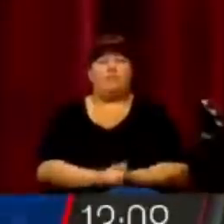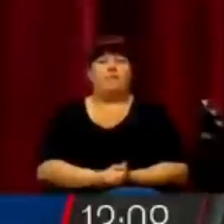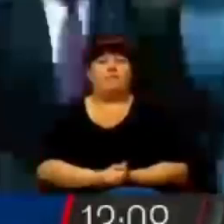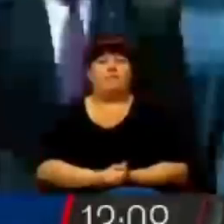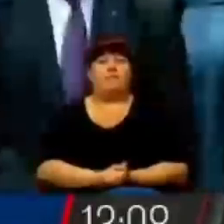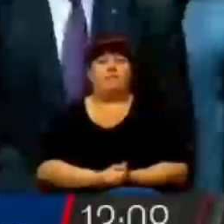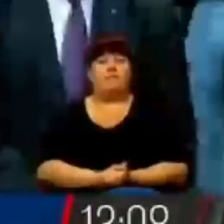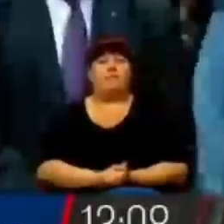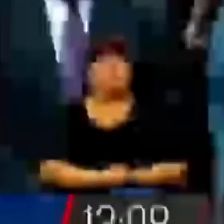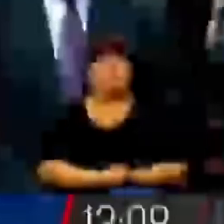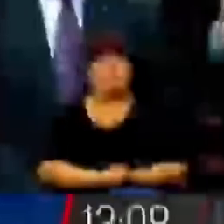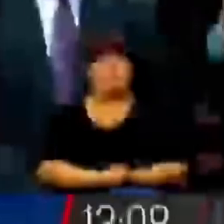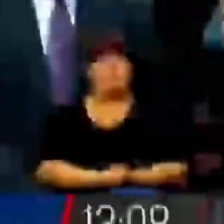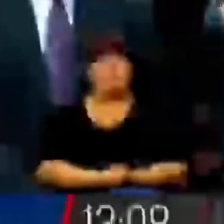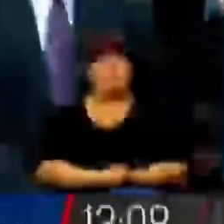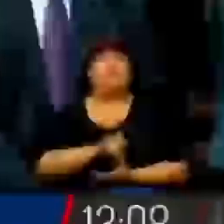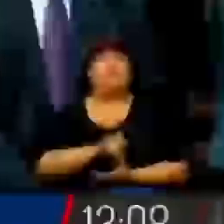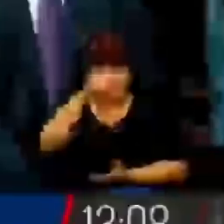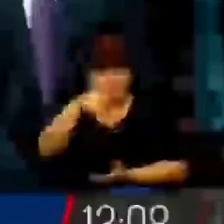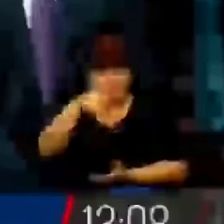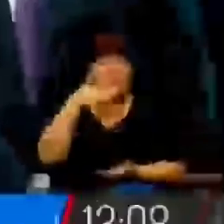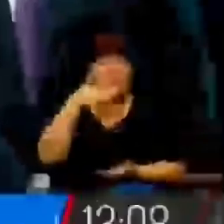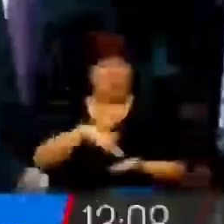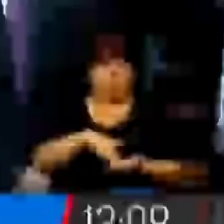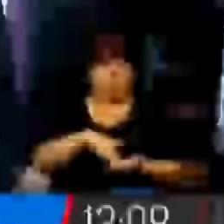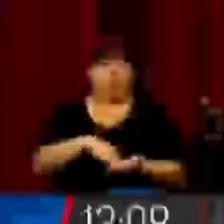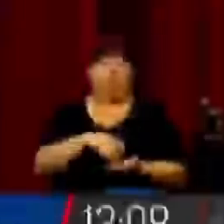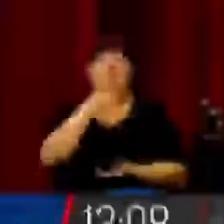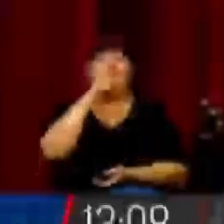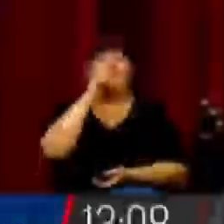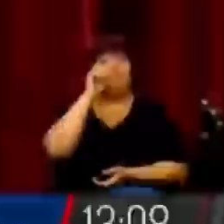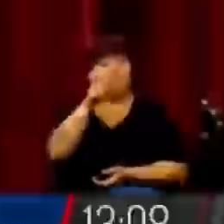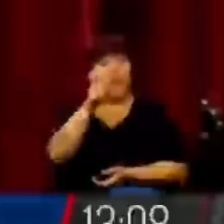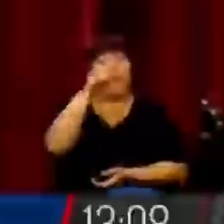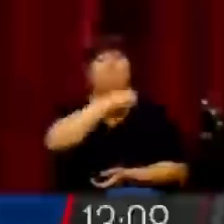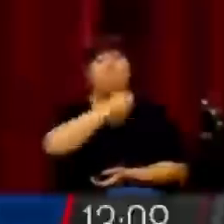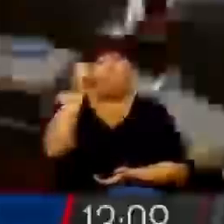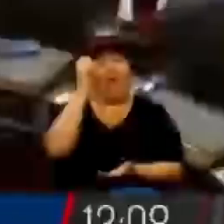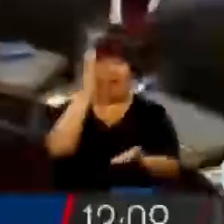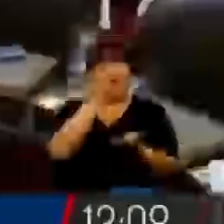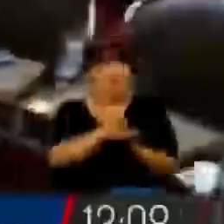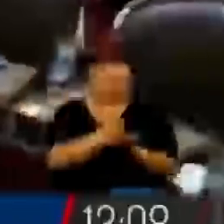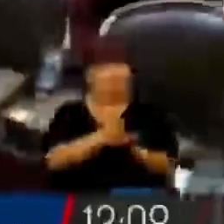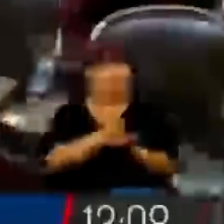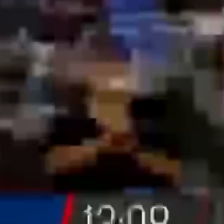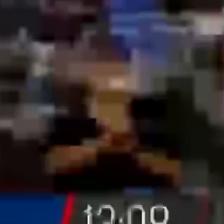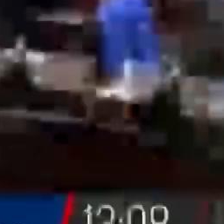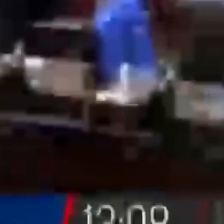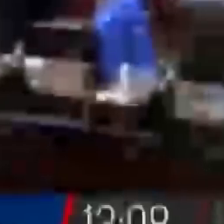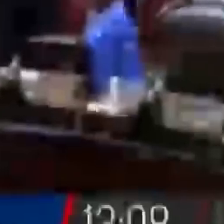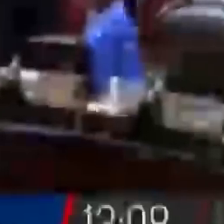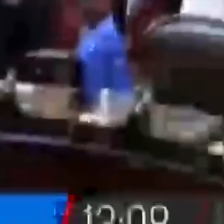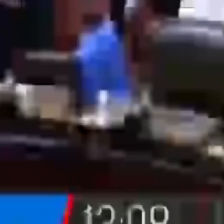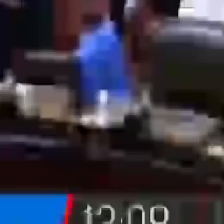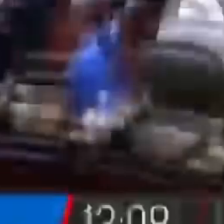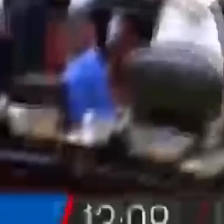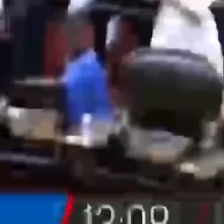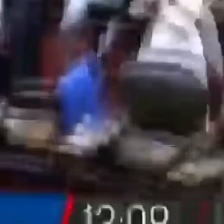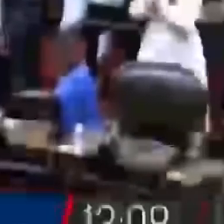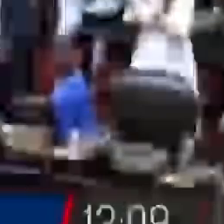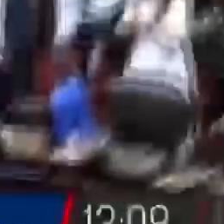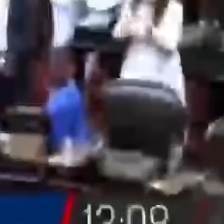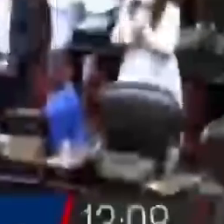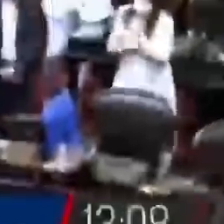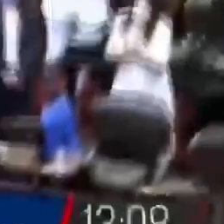Nacional? Sí, juro. Si así no lo hiciera... Bueno, la de Loredo, que demás, acaba de partir el bloque del radicalismo, ahora lo